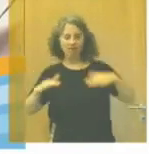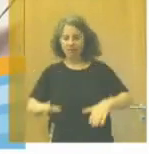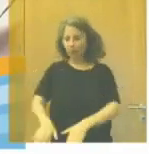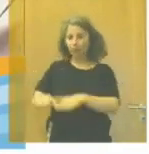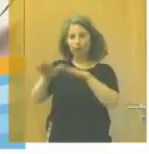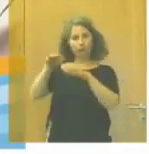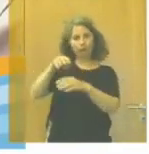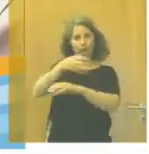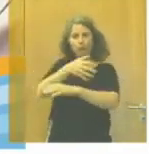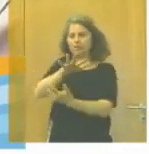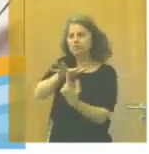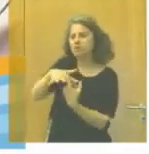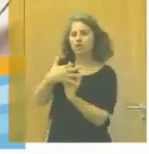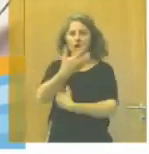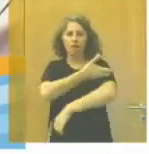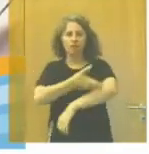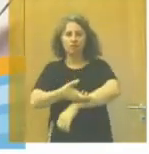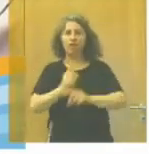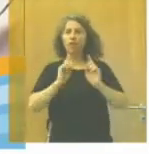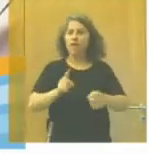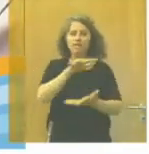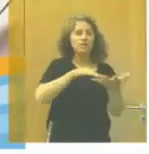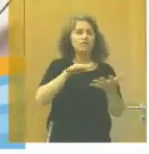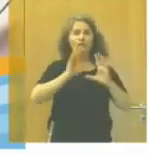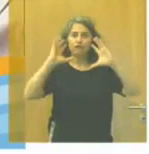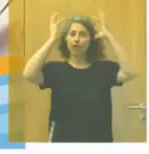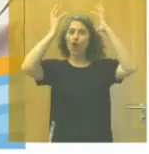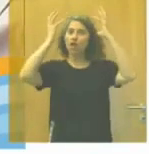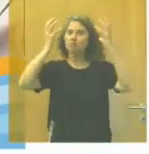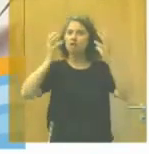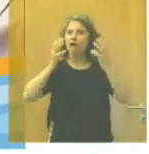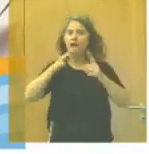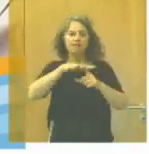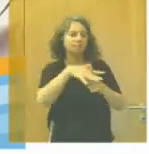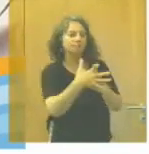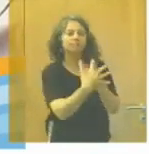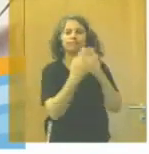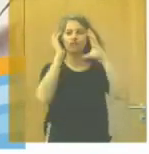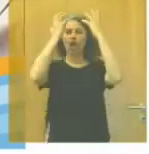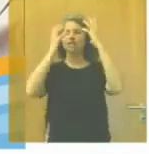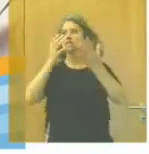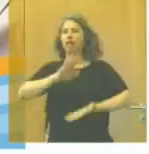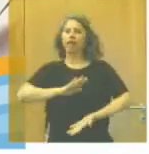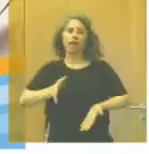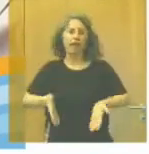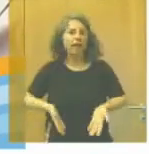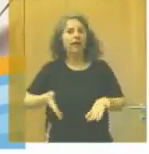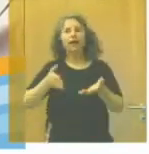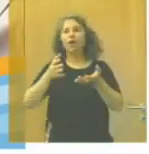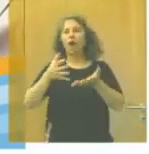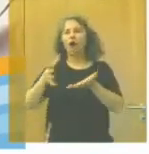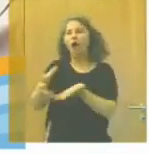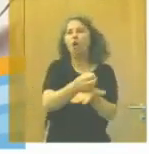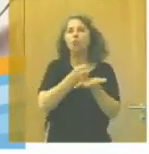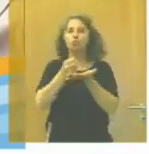entornos de pobreza. Hay situaciones de violencia en los entornos, violencia de género,